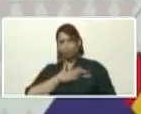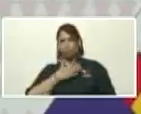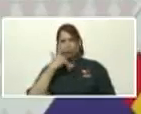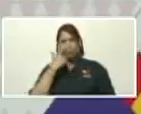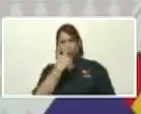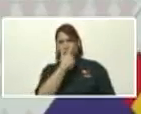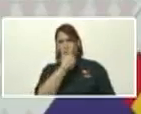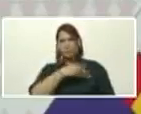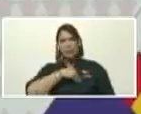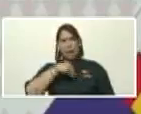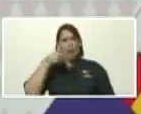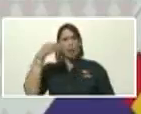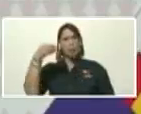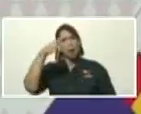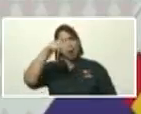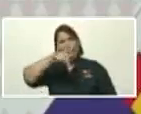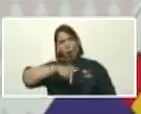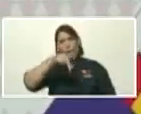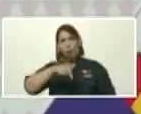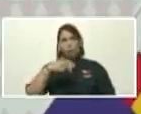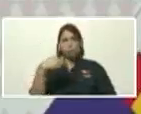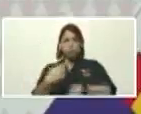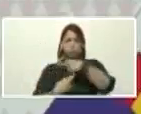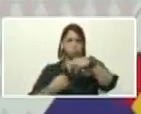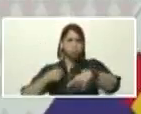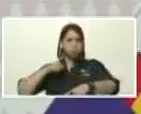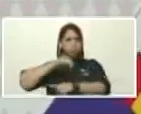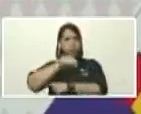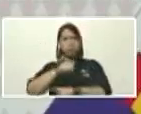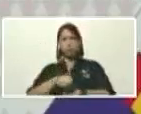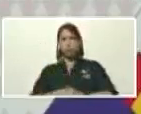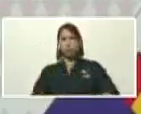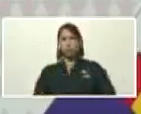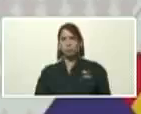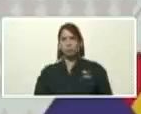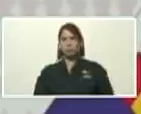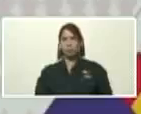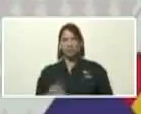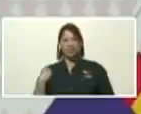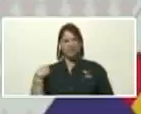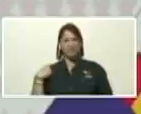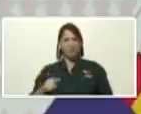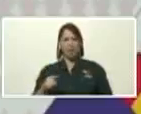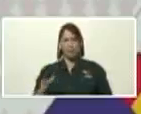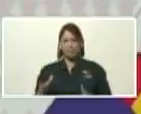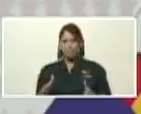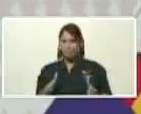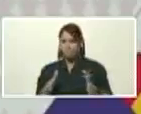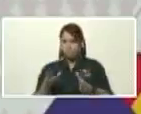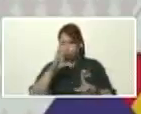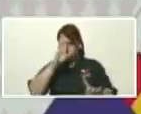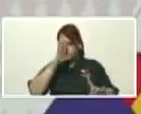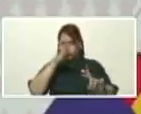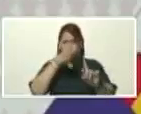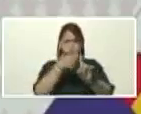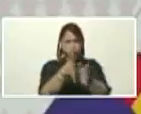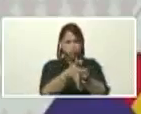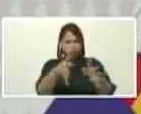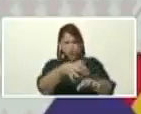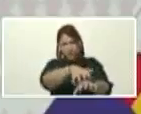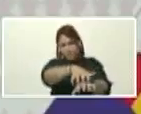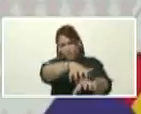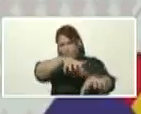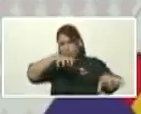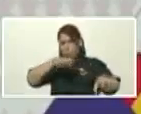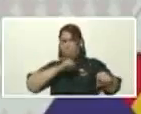alma, hoy por hoy la Revolución Bolivariana tiene la conducción de la inmensa mayoría